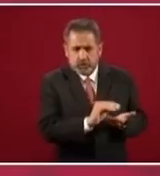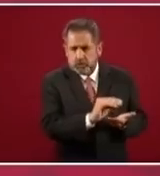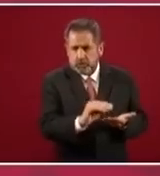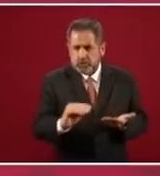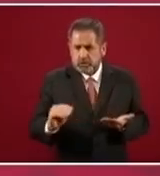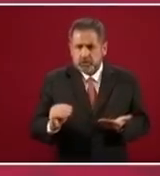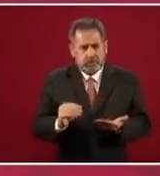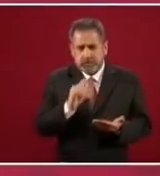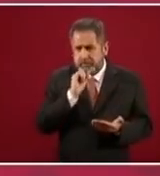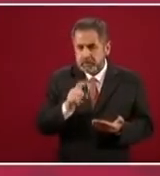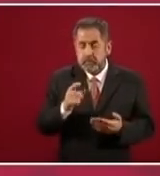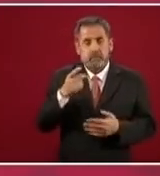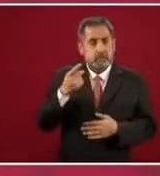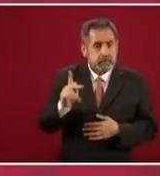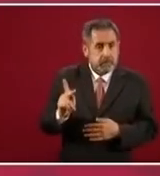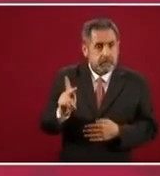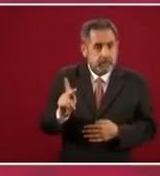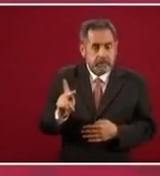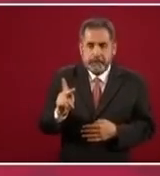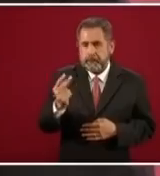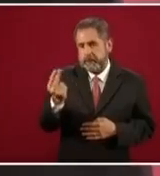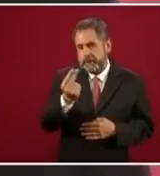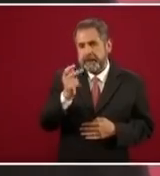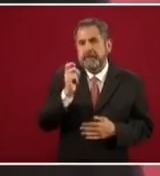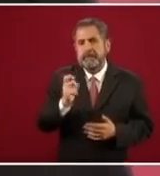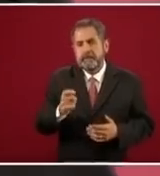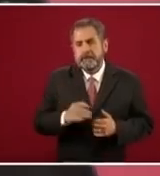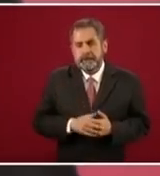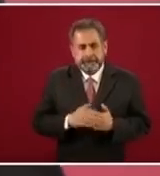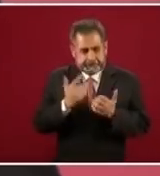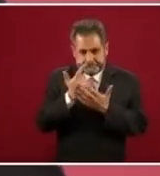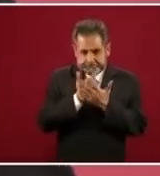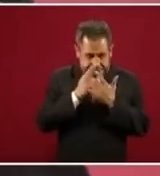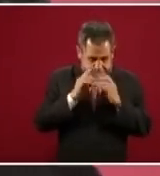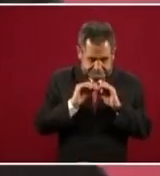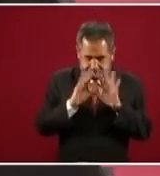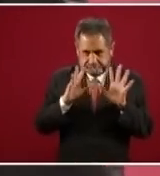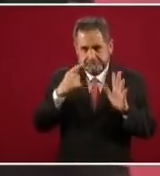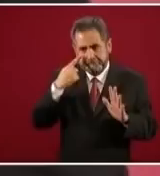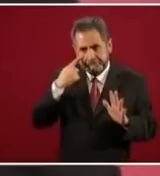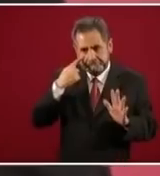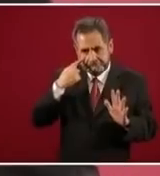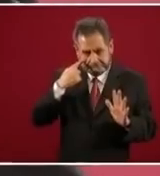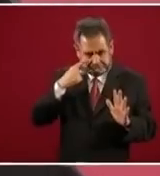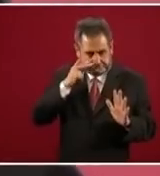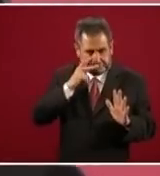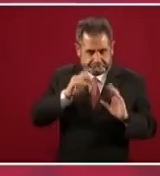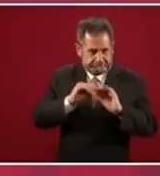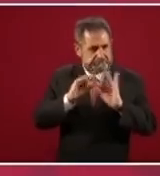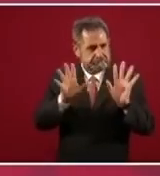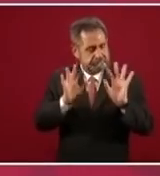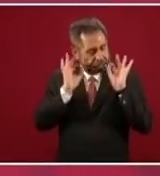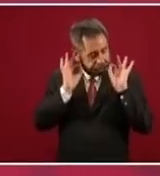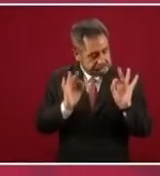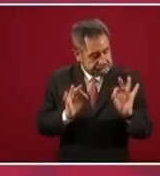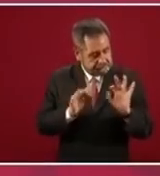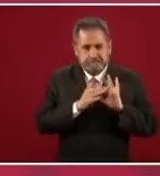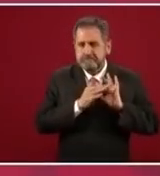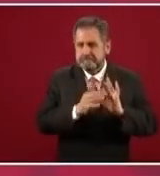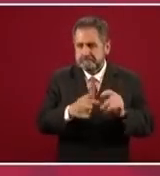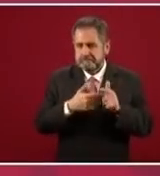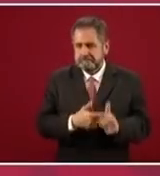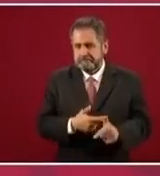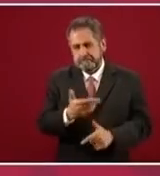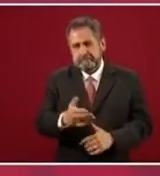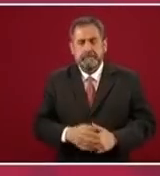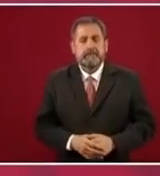recursos, pero necesitamos cuentas claras y chocolate espeso. Gracias, presidente.